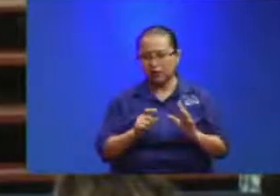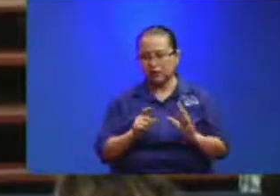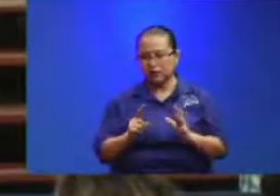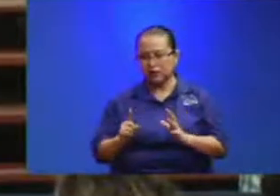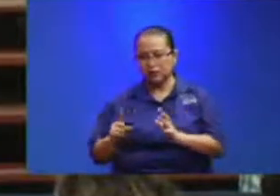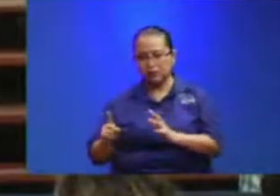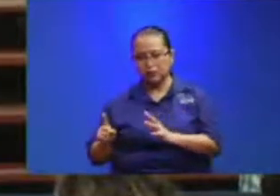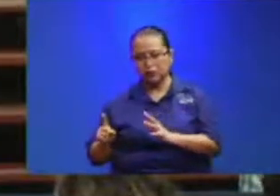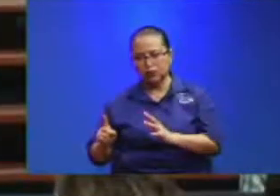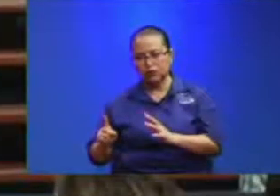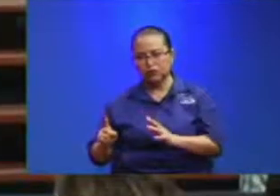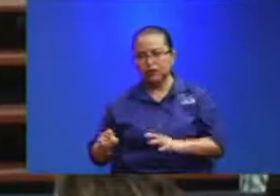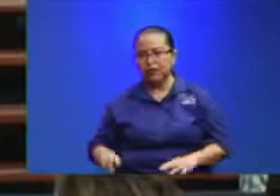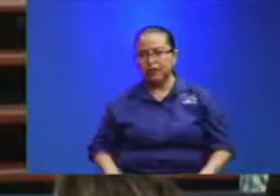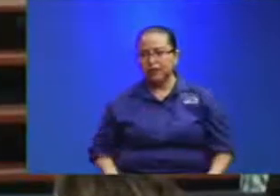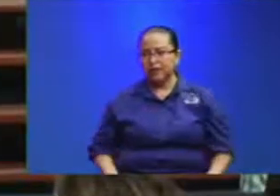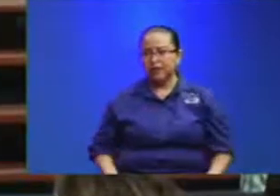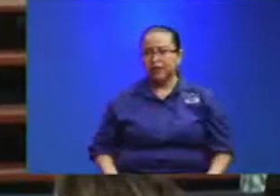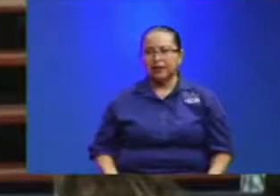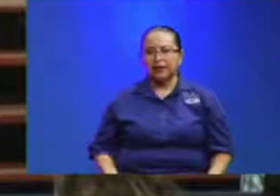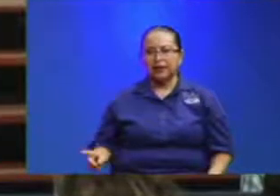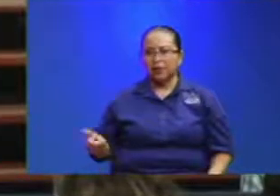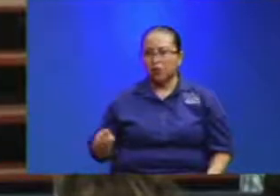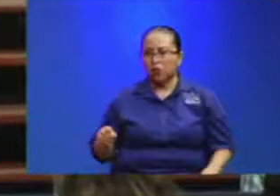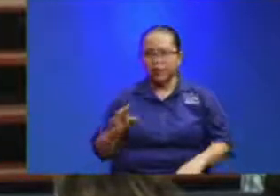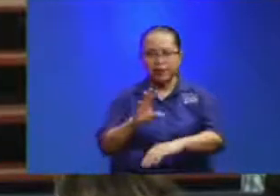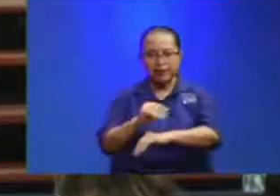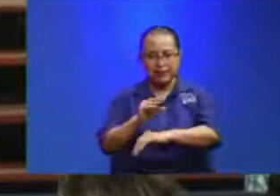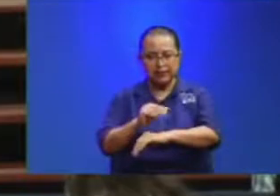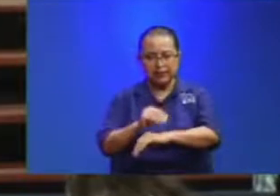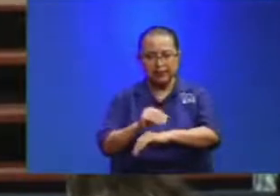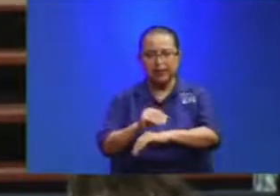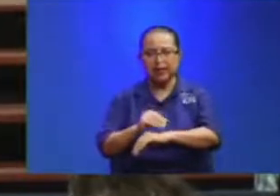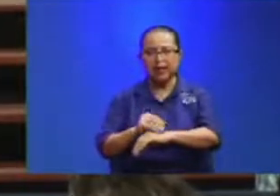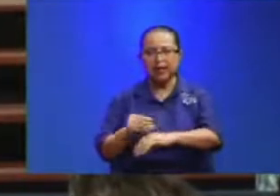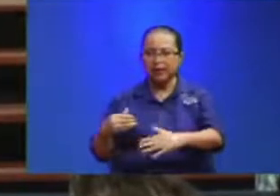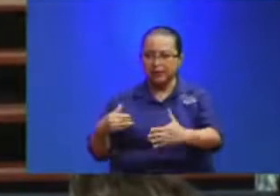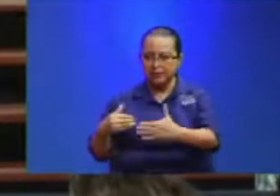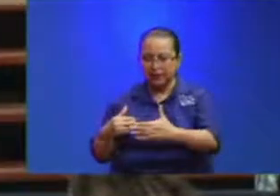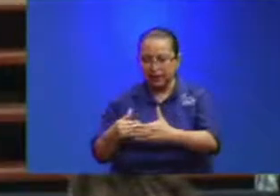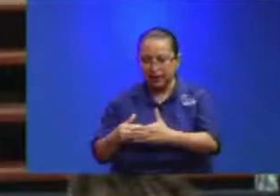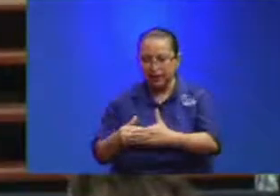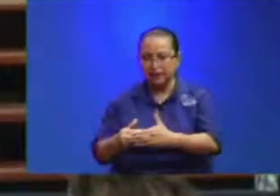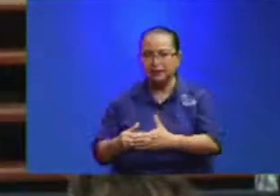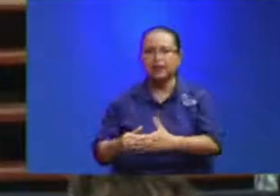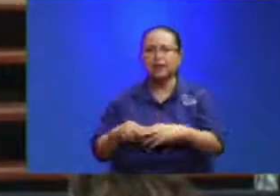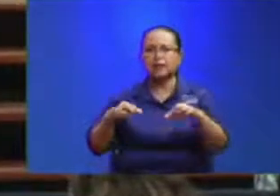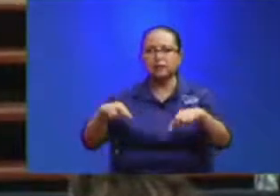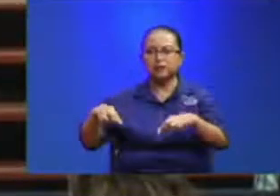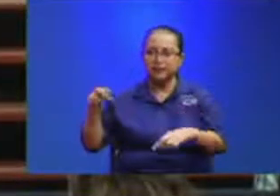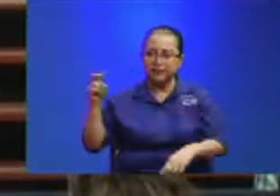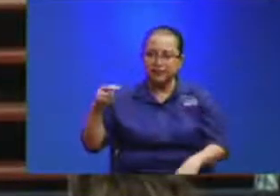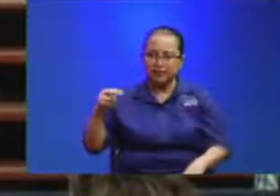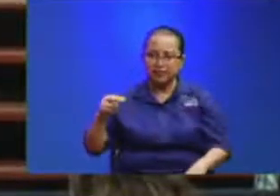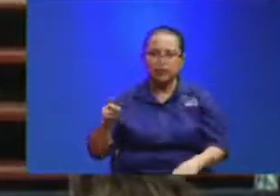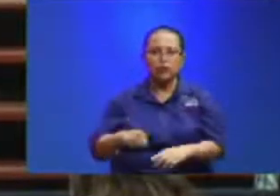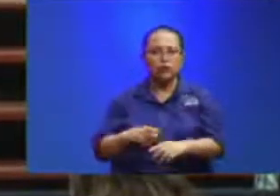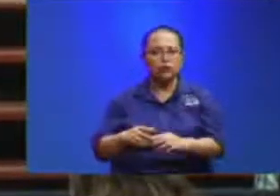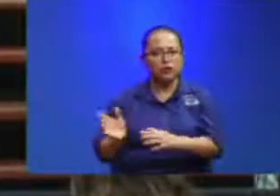tapaban el paso hacia el señor a la gente necesitada quiero hablar con el sello no se puede esto